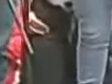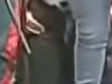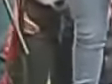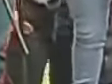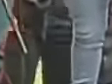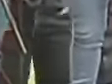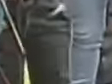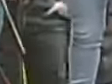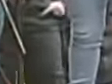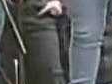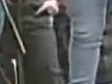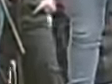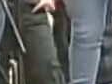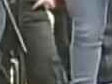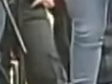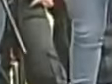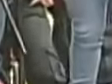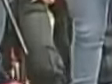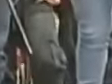ligerito pa' allá,